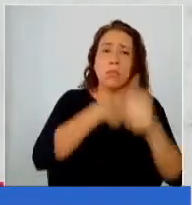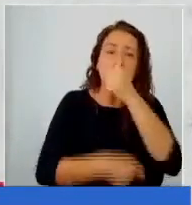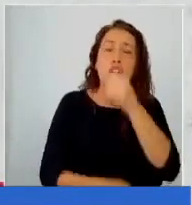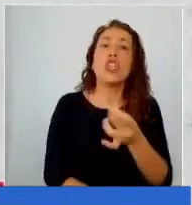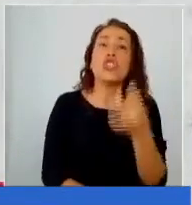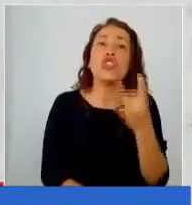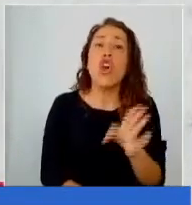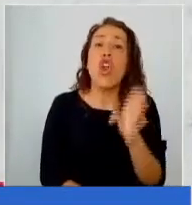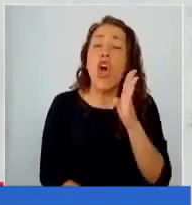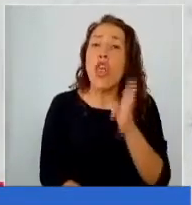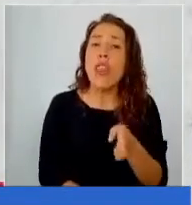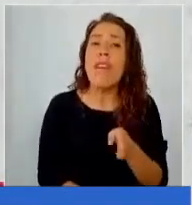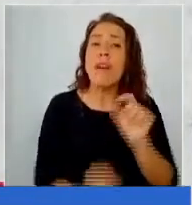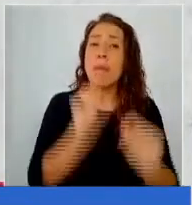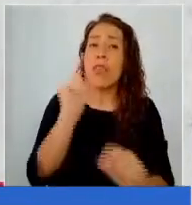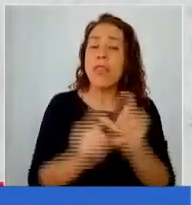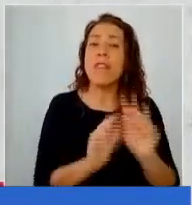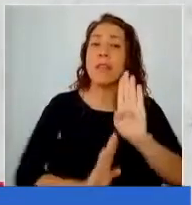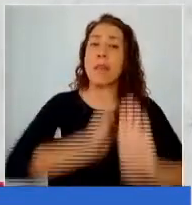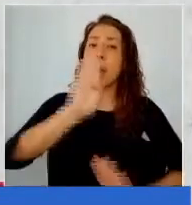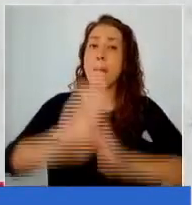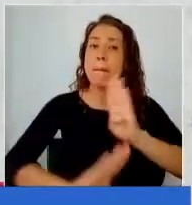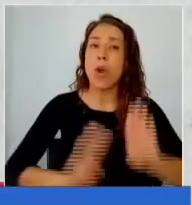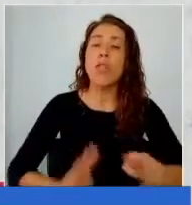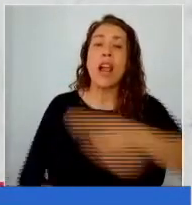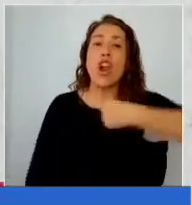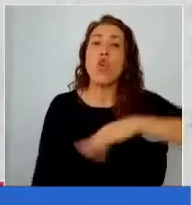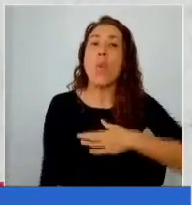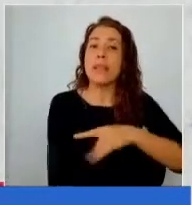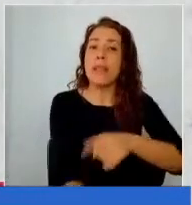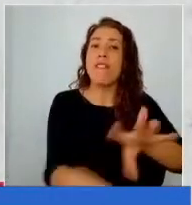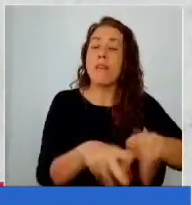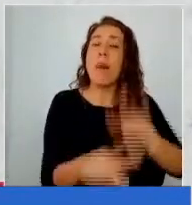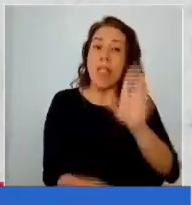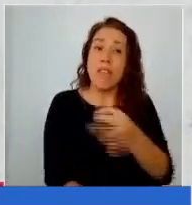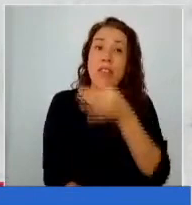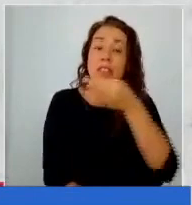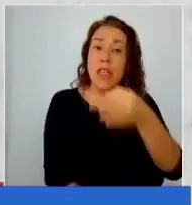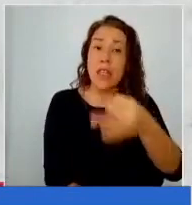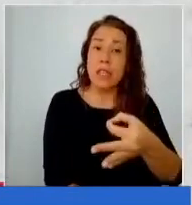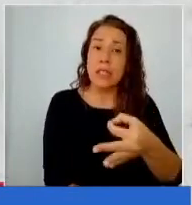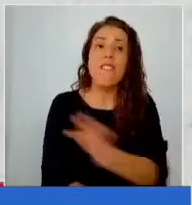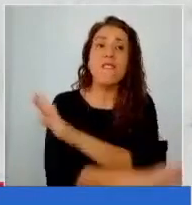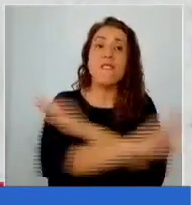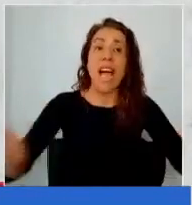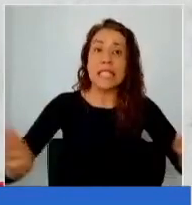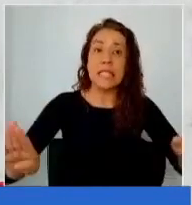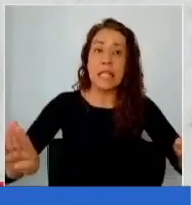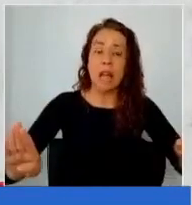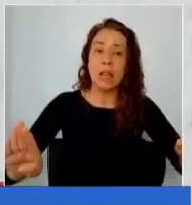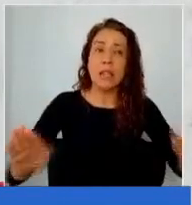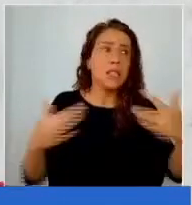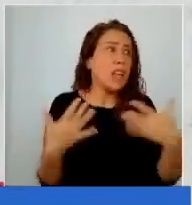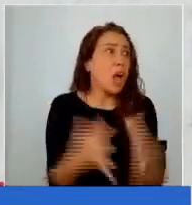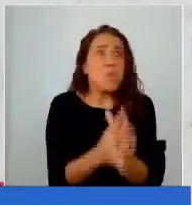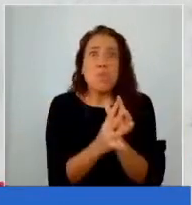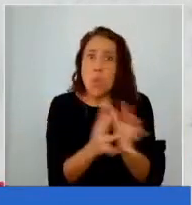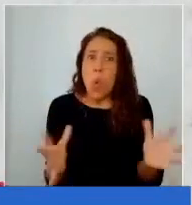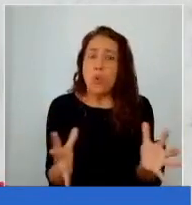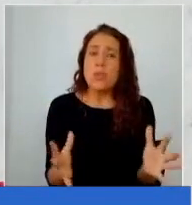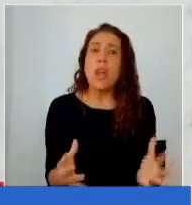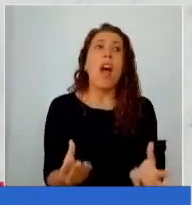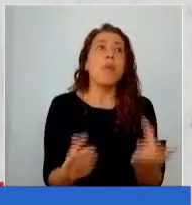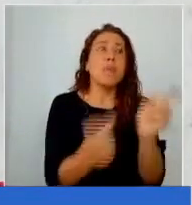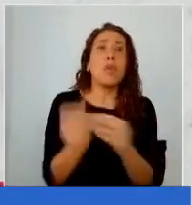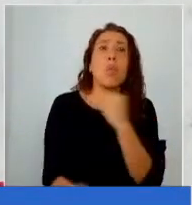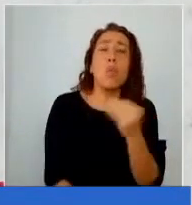y proteger a nuestra familia debemos decir ya ha sido demasiada las vidas inocentes que han sido